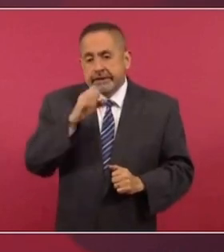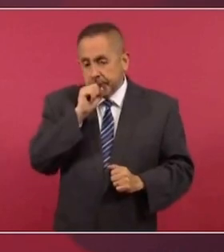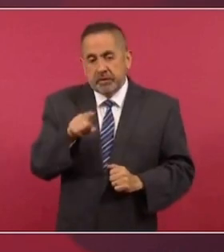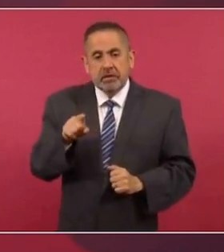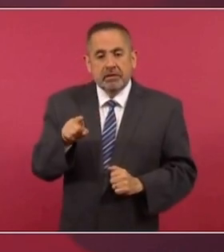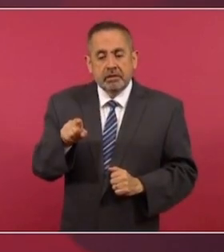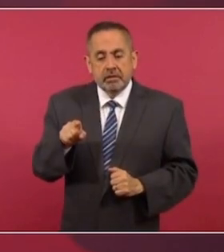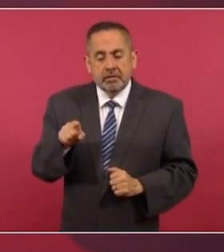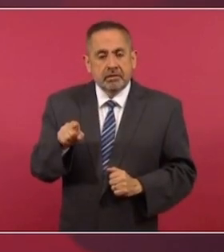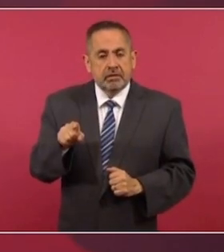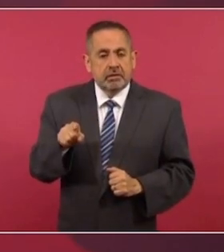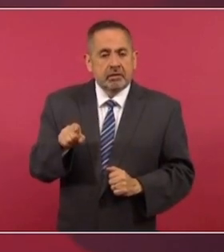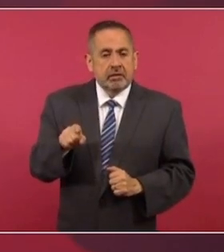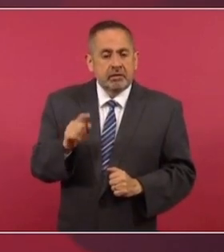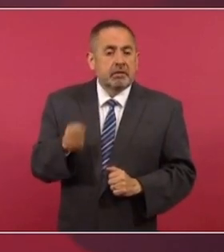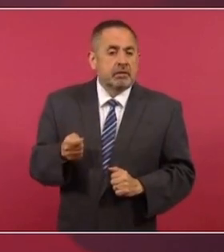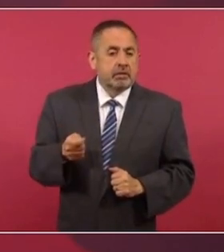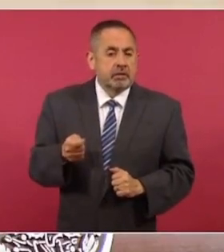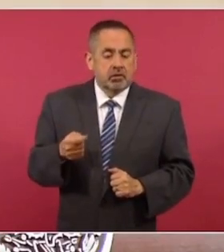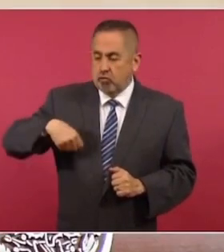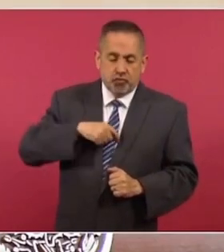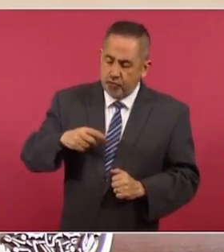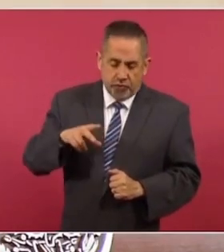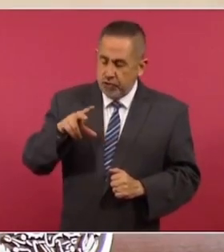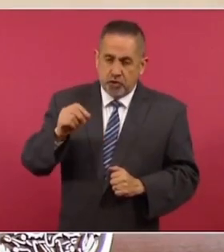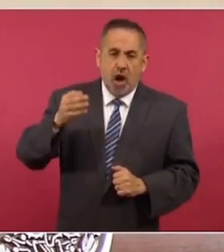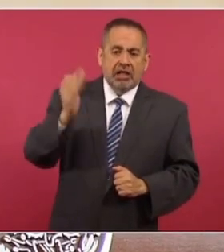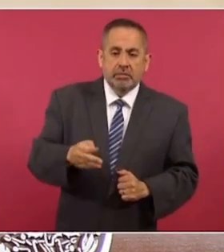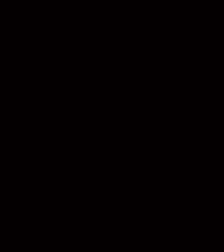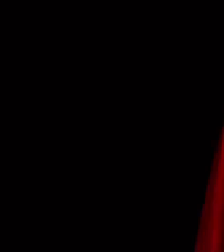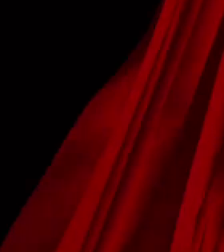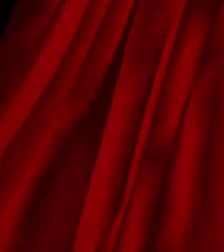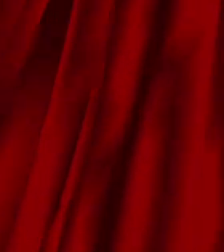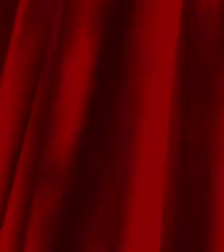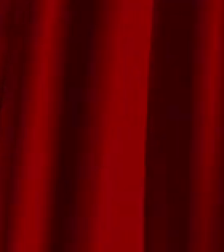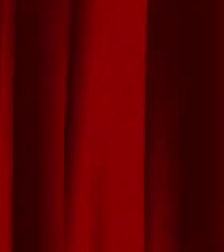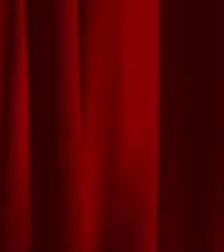no aceptamos la impunidad.